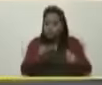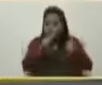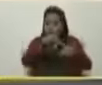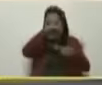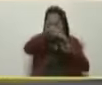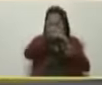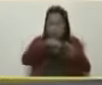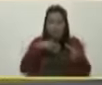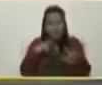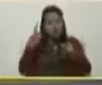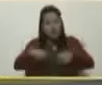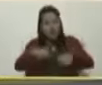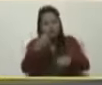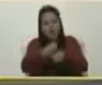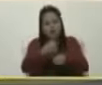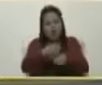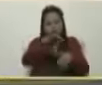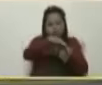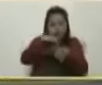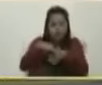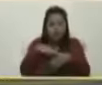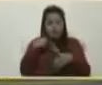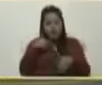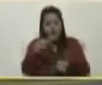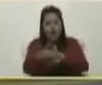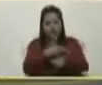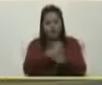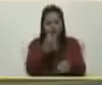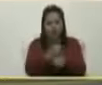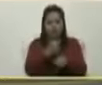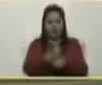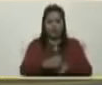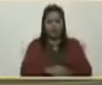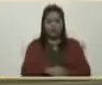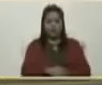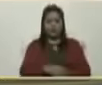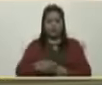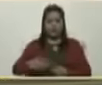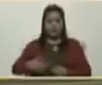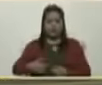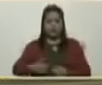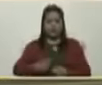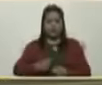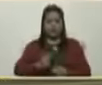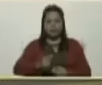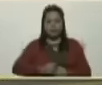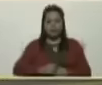soy productor también, vengo de ese gremio de productores, soy del gremio.